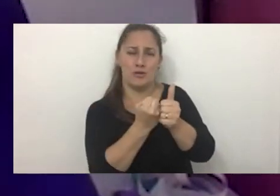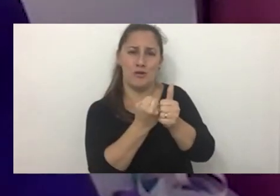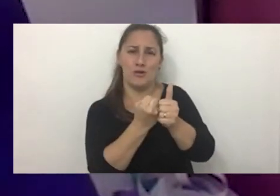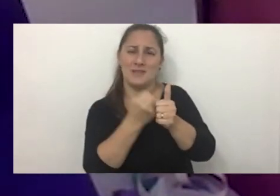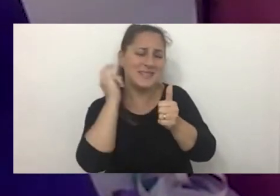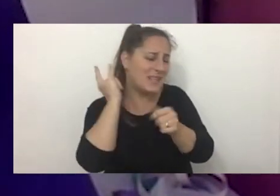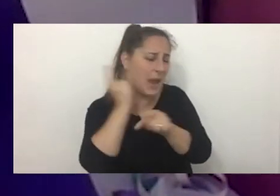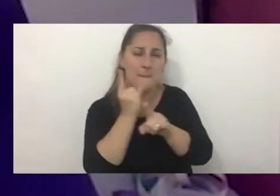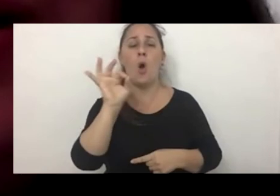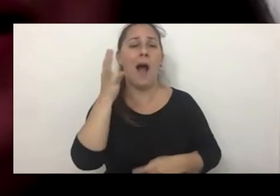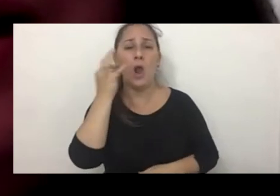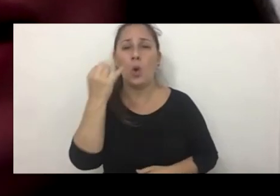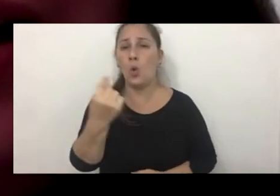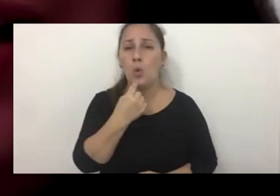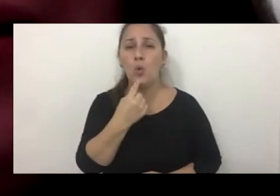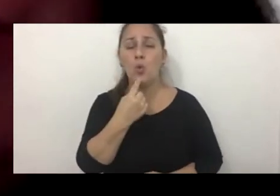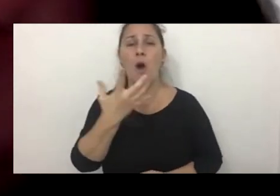la tengo,